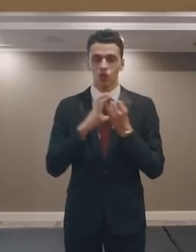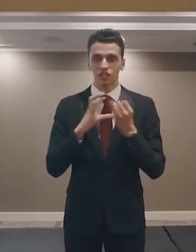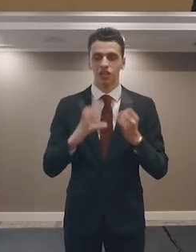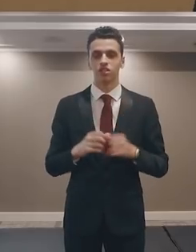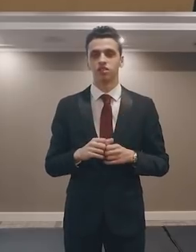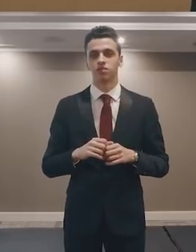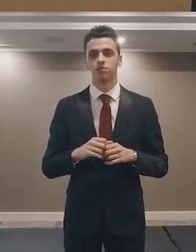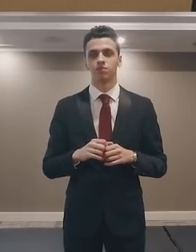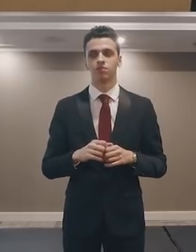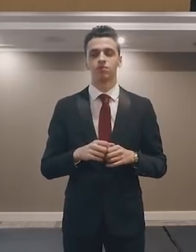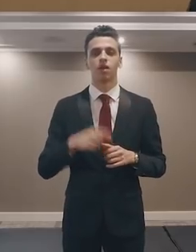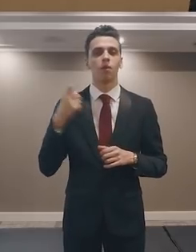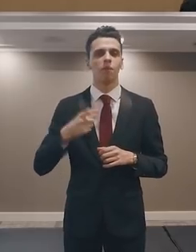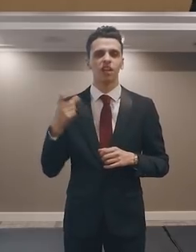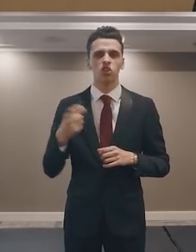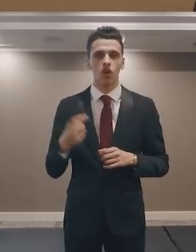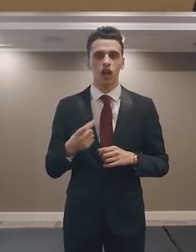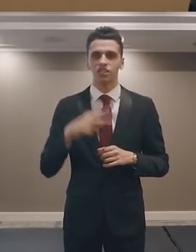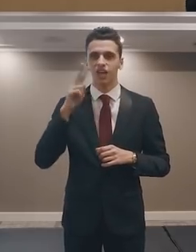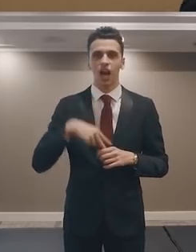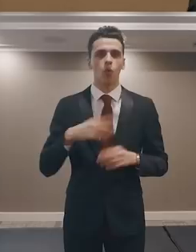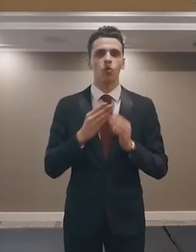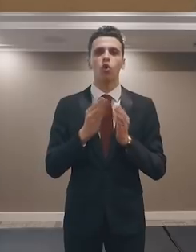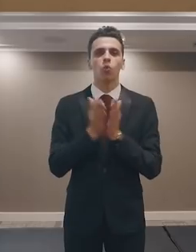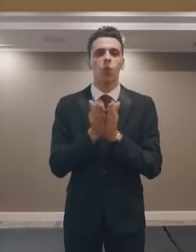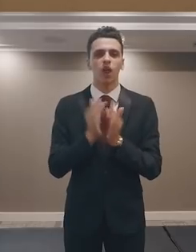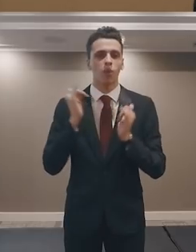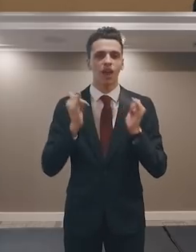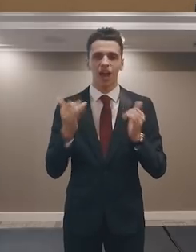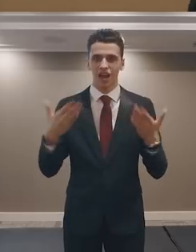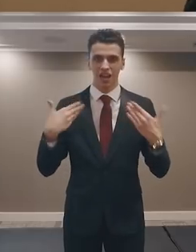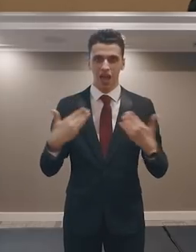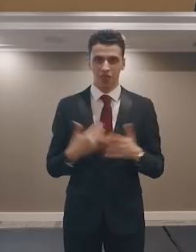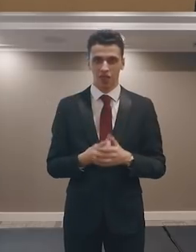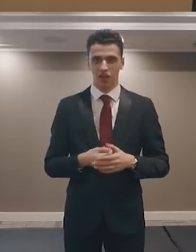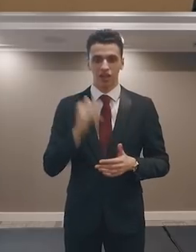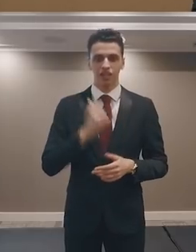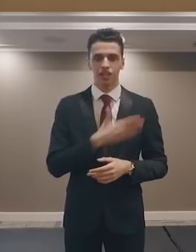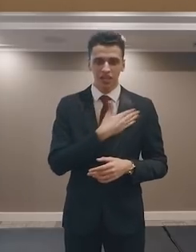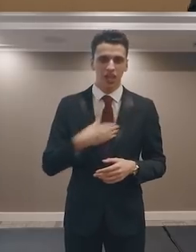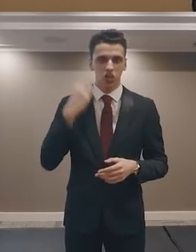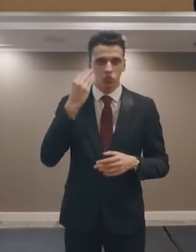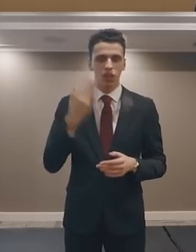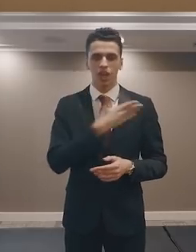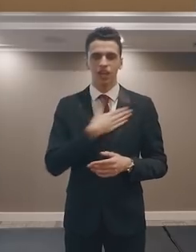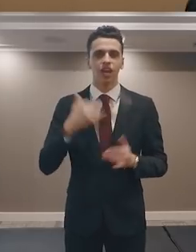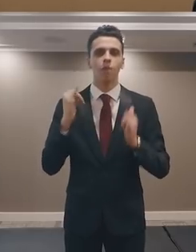gente que no ha viajado un crucero y lo va a hacer por mí una vez está la membresía esto como un gimnasio pero ahorrar para irte de vacaciones y que encima te